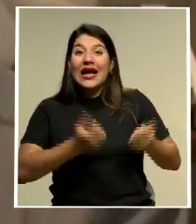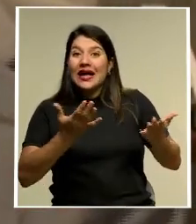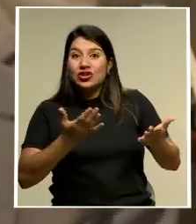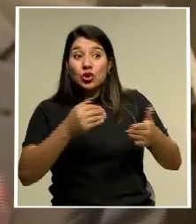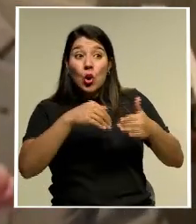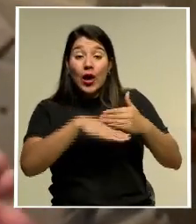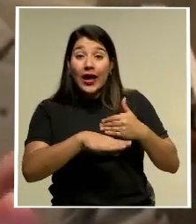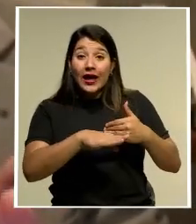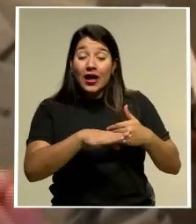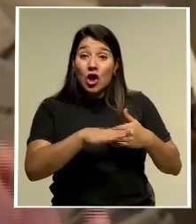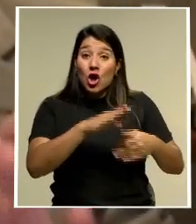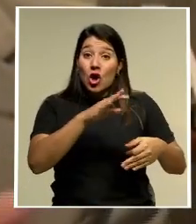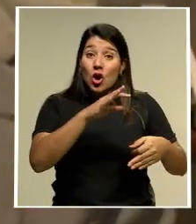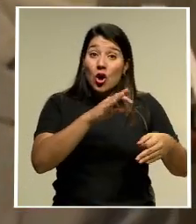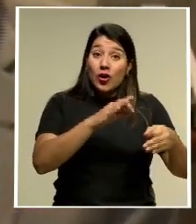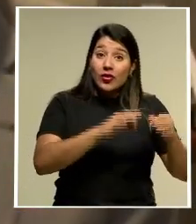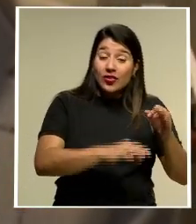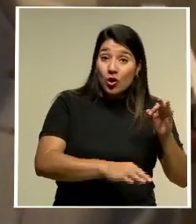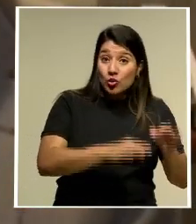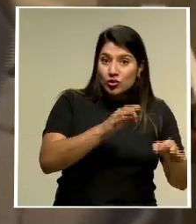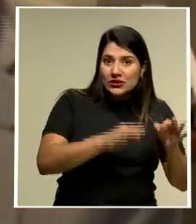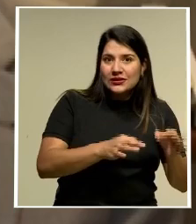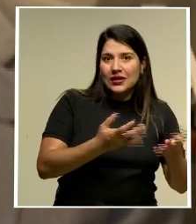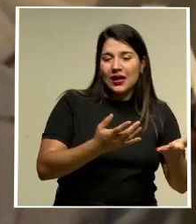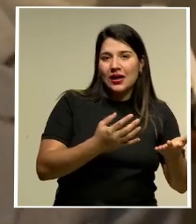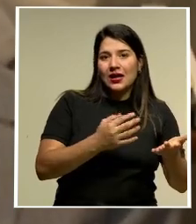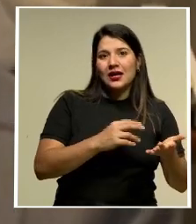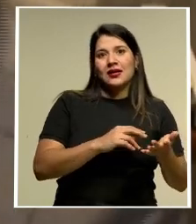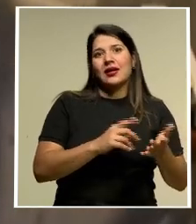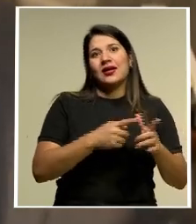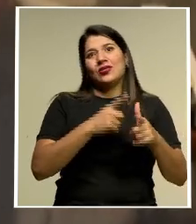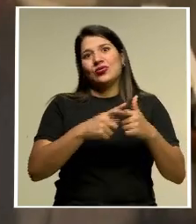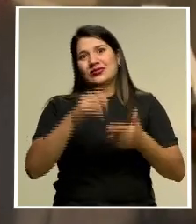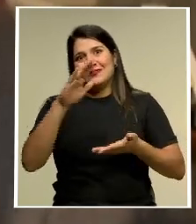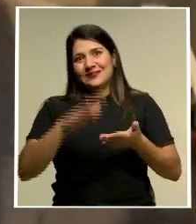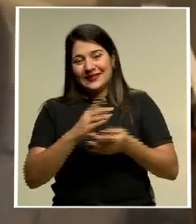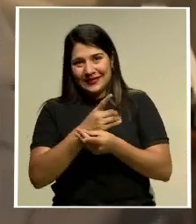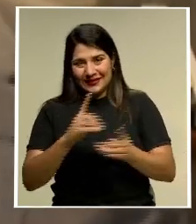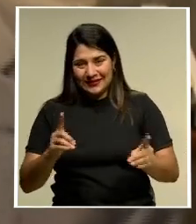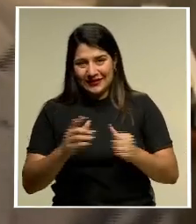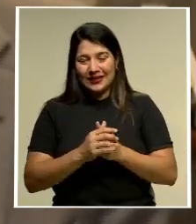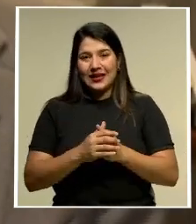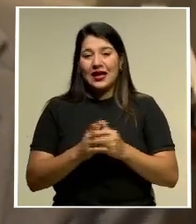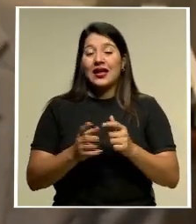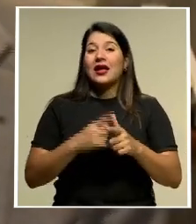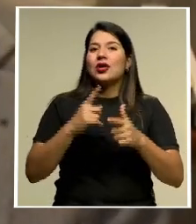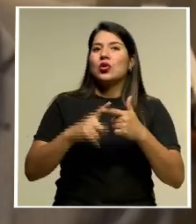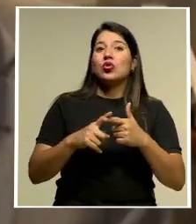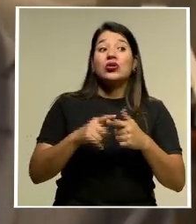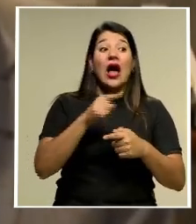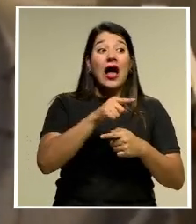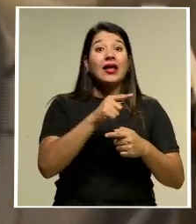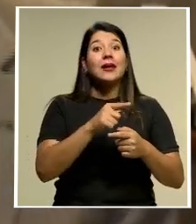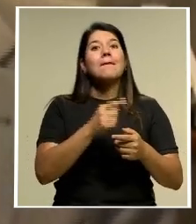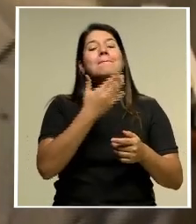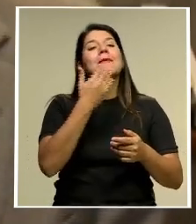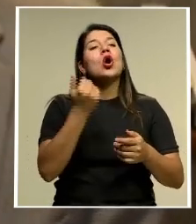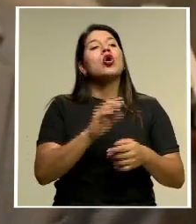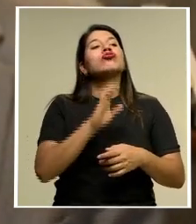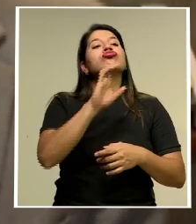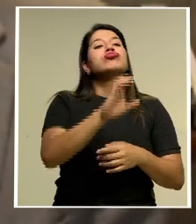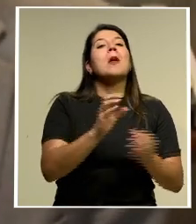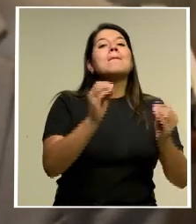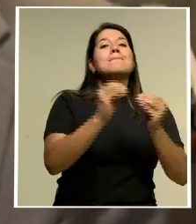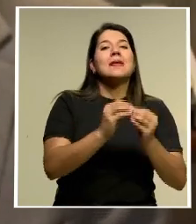fortalecimos la administración de justicia, volvimos a fortalecer el gasto militar, ¿verdad? Y